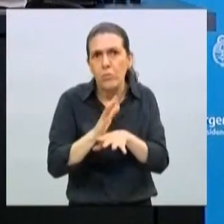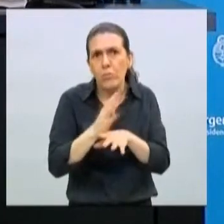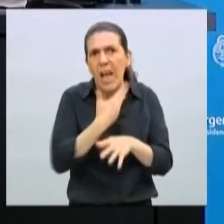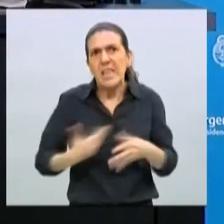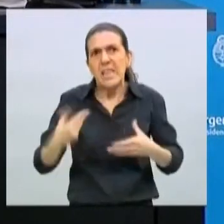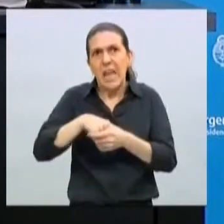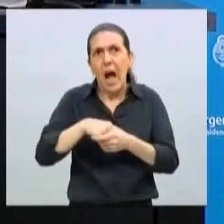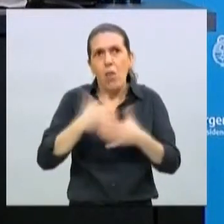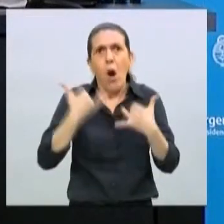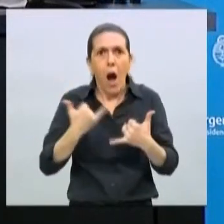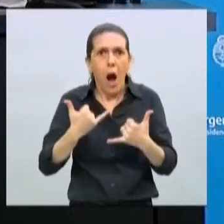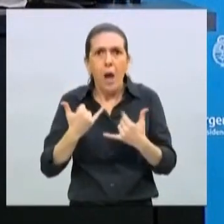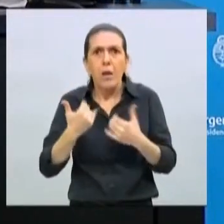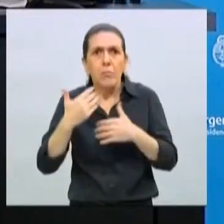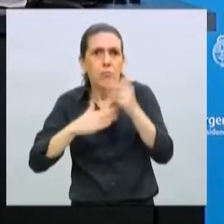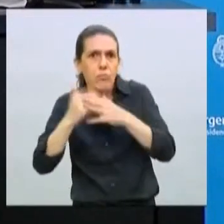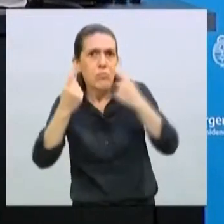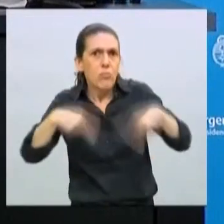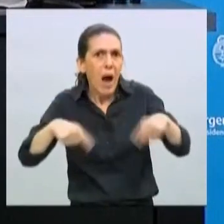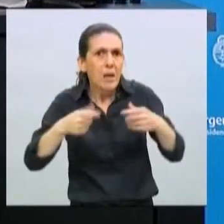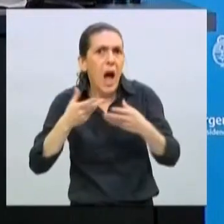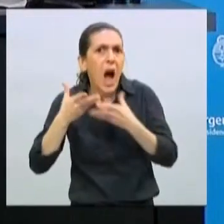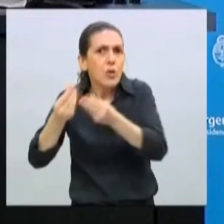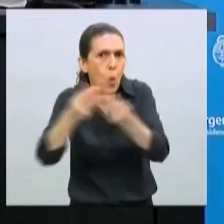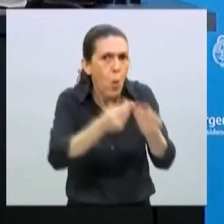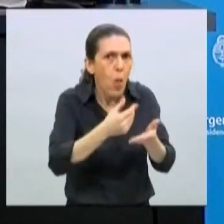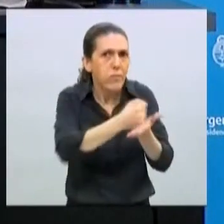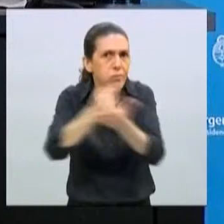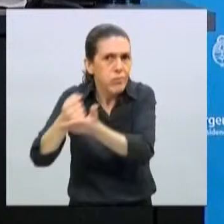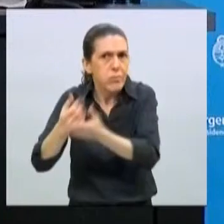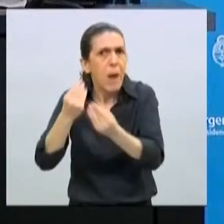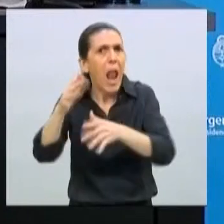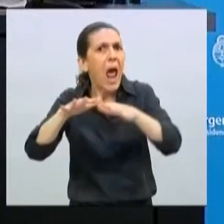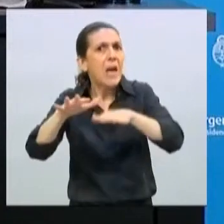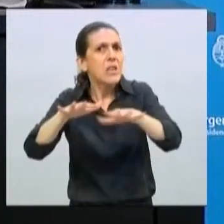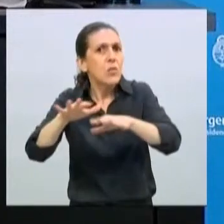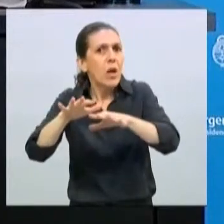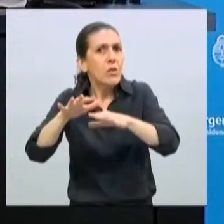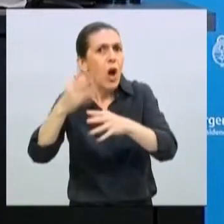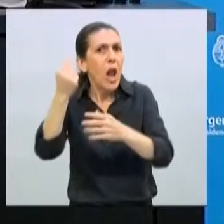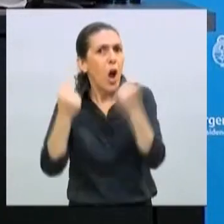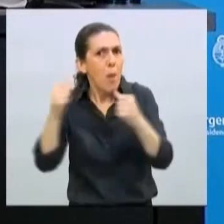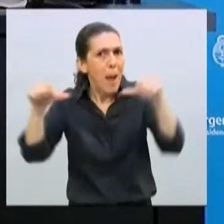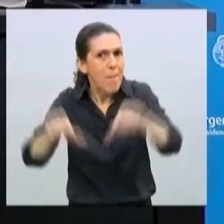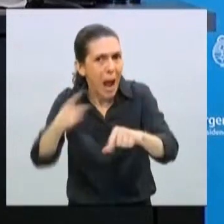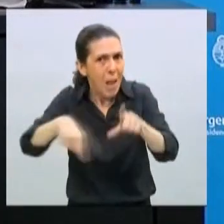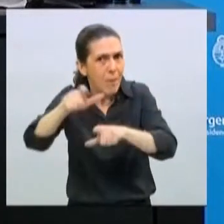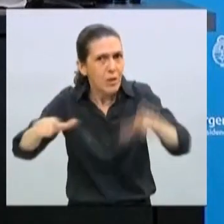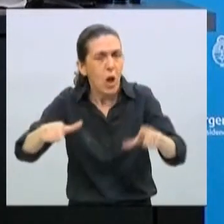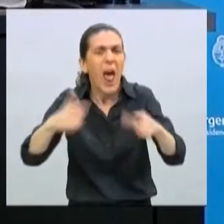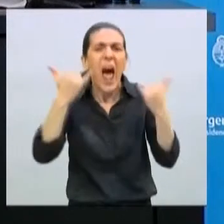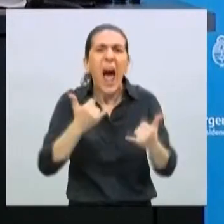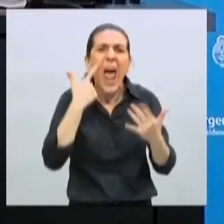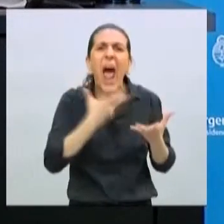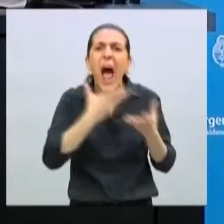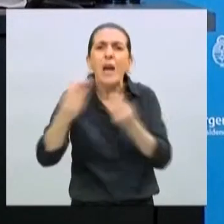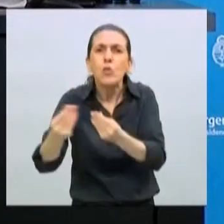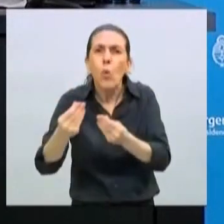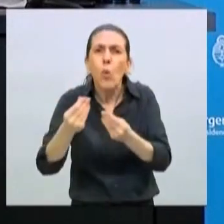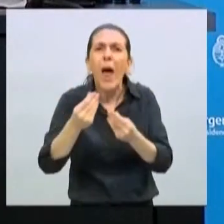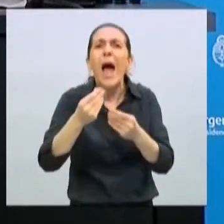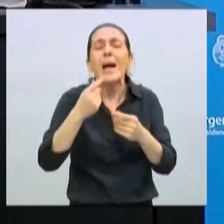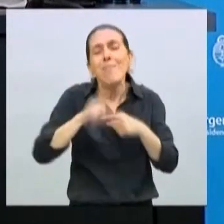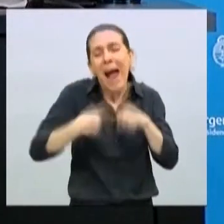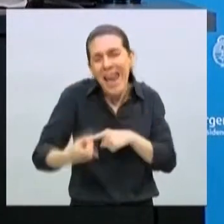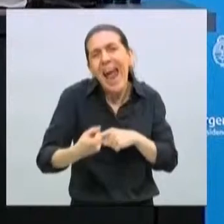para asistir a aquellos que están pasando una mala situación, saber si se prevé algún tipo de ayuda a aquellas excepciones que conoceremos